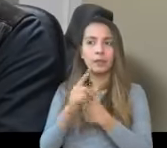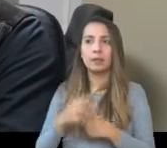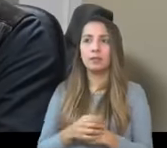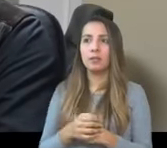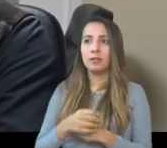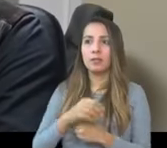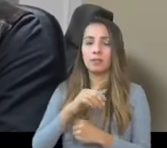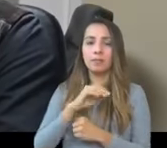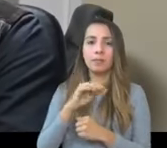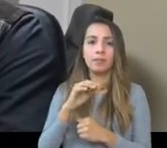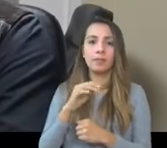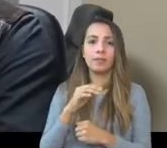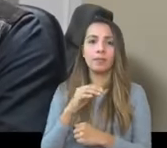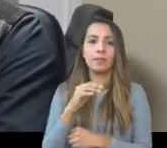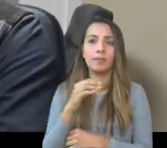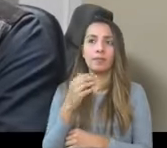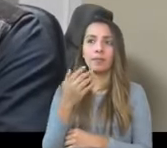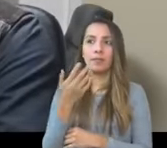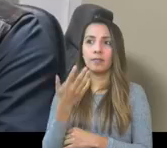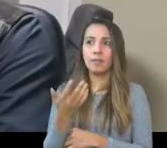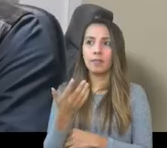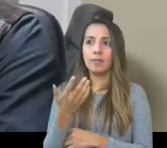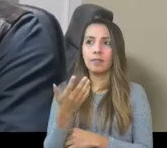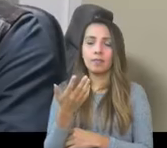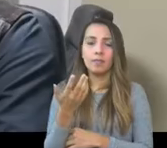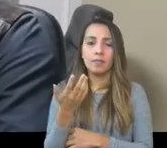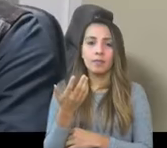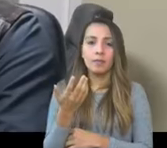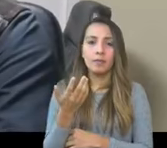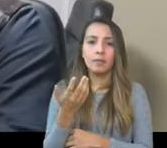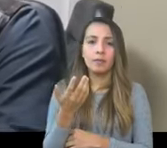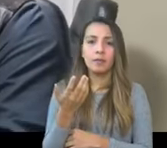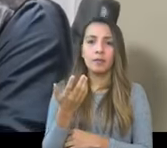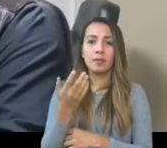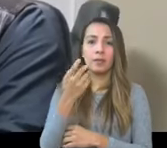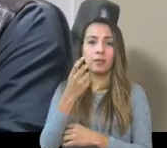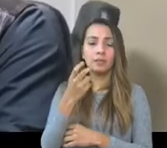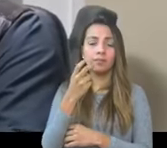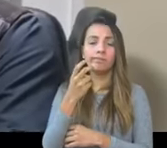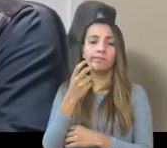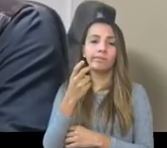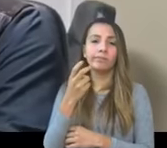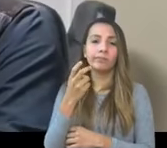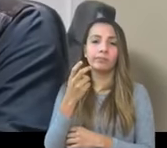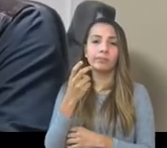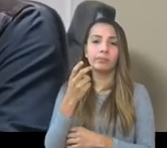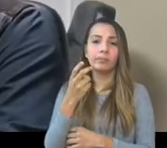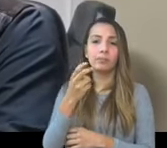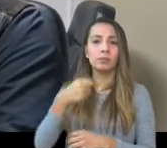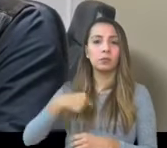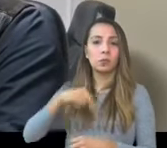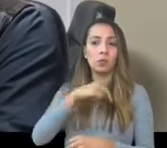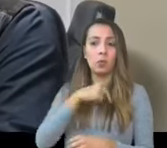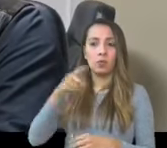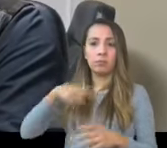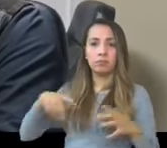es grande, y donde por parte nuestra estamos realmente